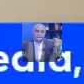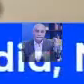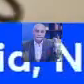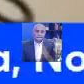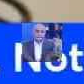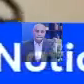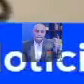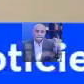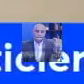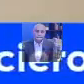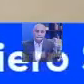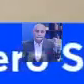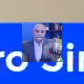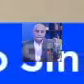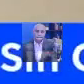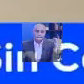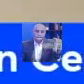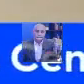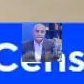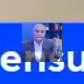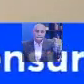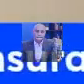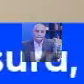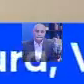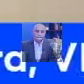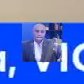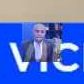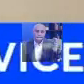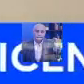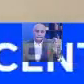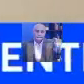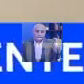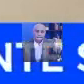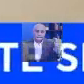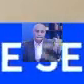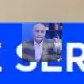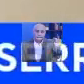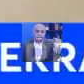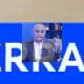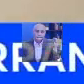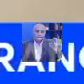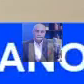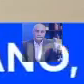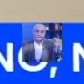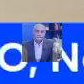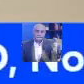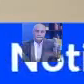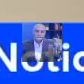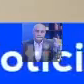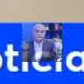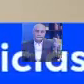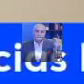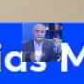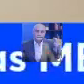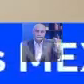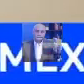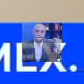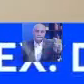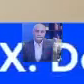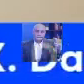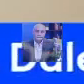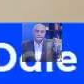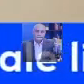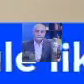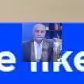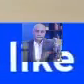Gracias, Vicente. Ahí está. Listo. Para no repetir, me sumo a las manifestaciones de mis compañeros Marcelino y